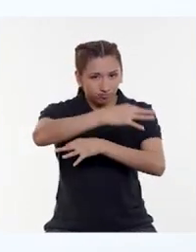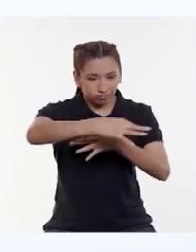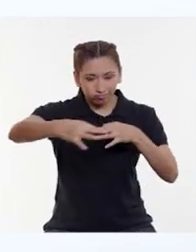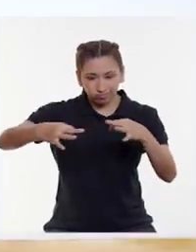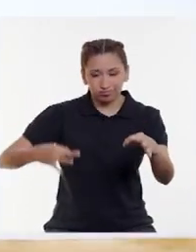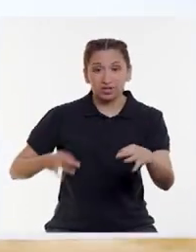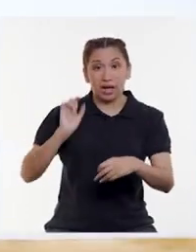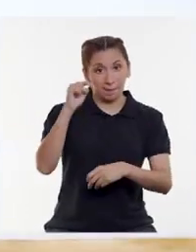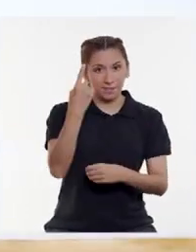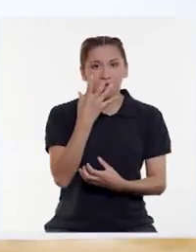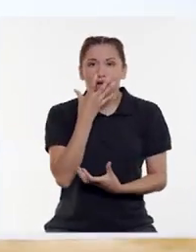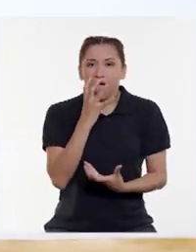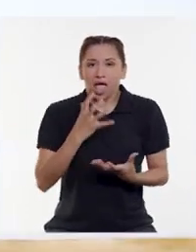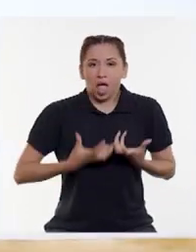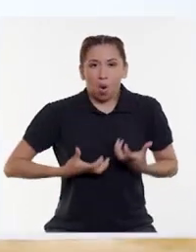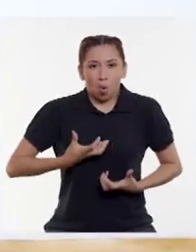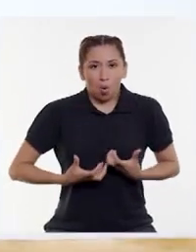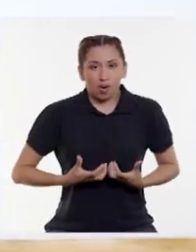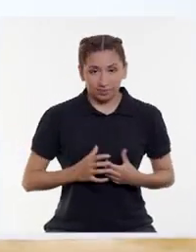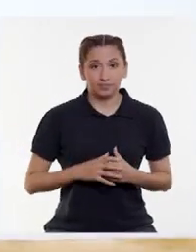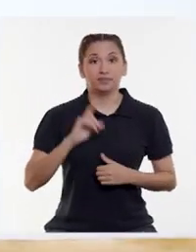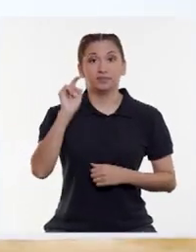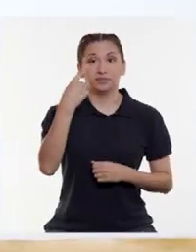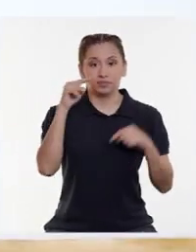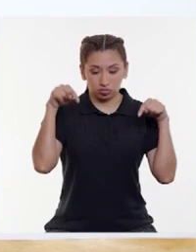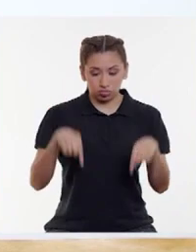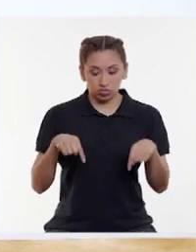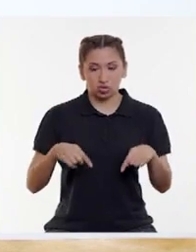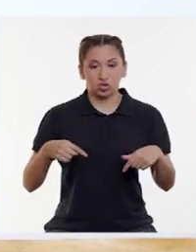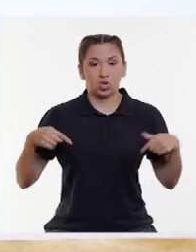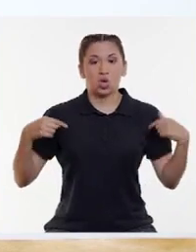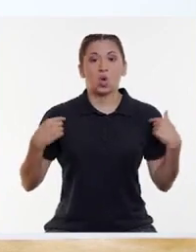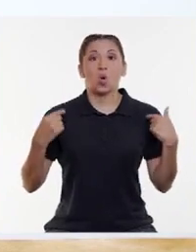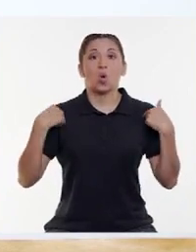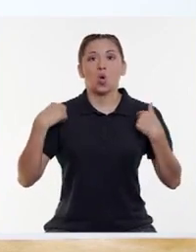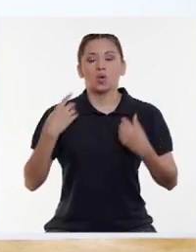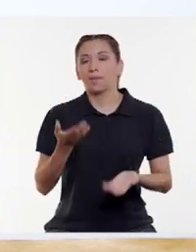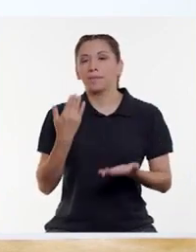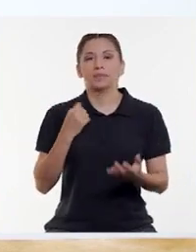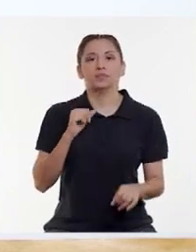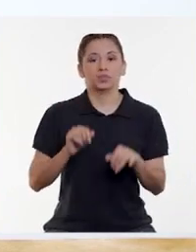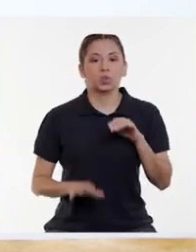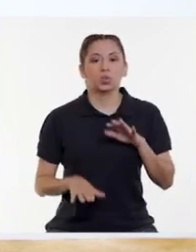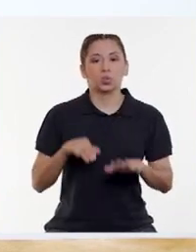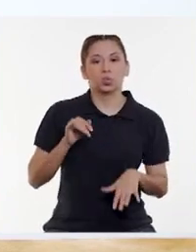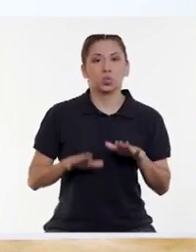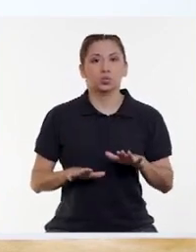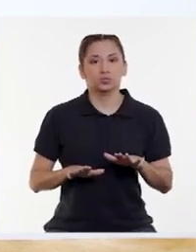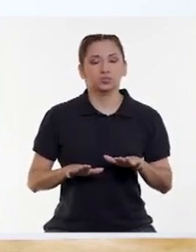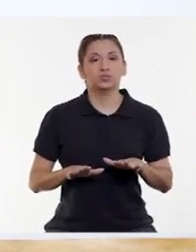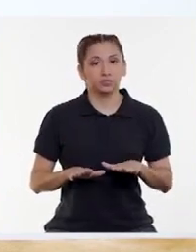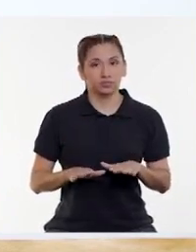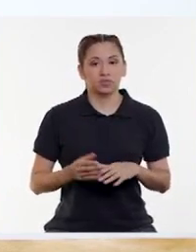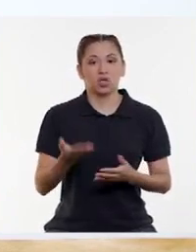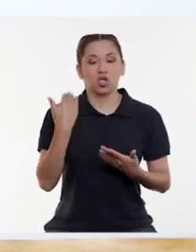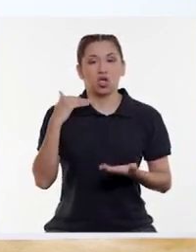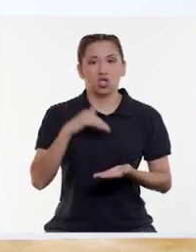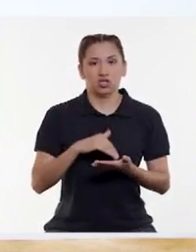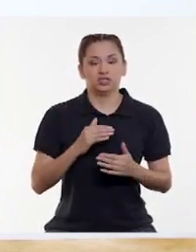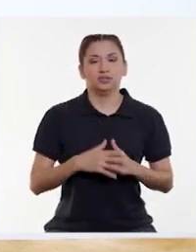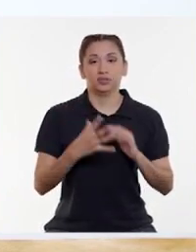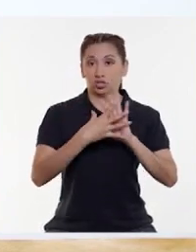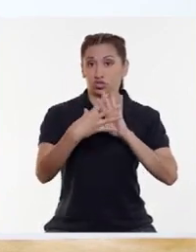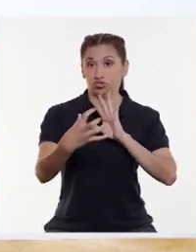calentar un poco. Primero vamos a trabajar rodillas y columna. Vamos, intercalamos rodillas, salto y pausa. Vamos, una